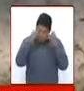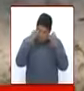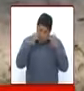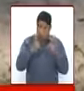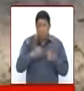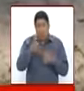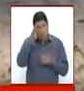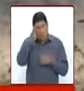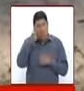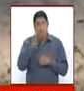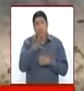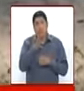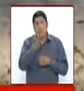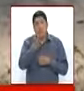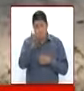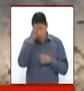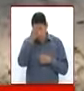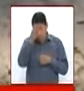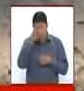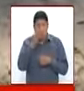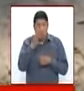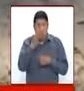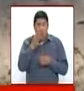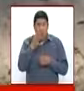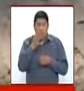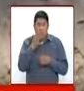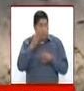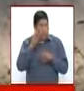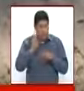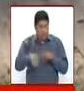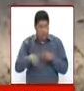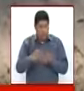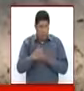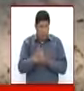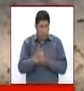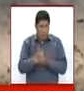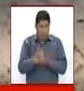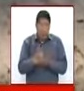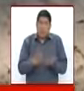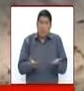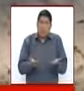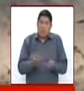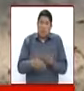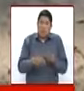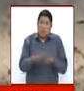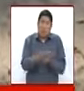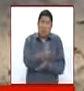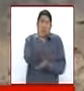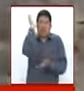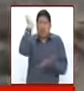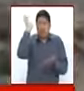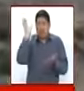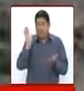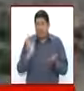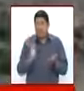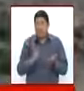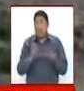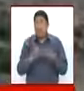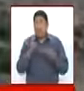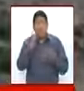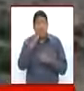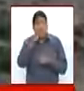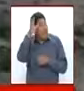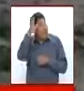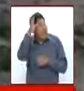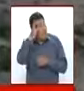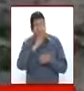tus padres. Y si tus padres no pueden sostenerte, vas a salir y vas a hacer lo que quieres en la calle. Y más que todo, los papás